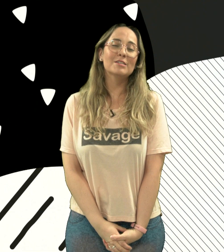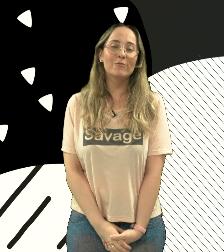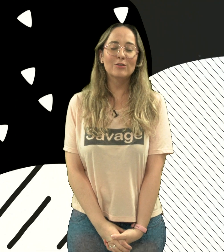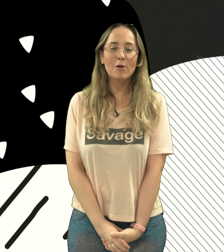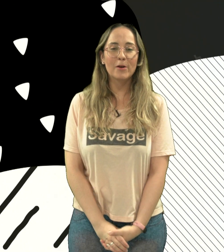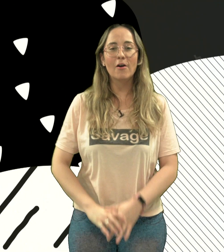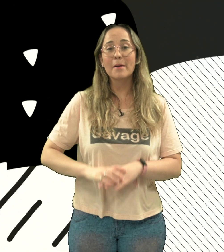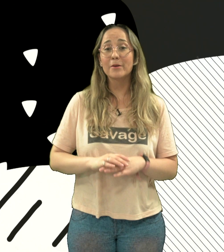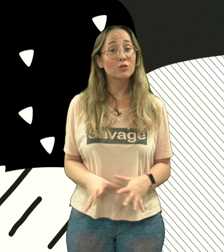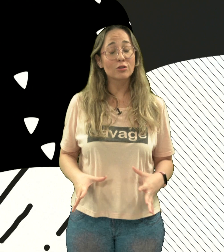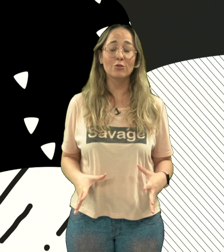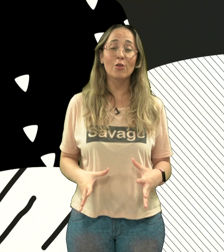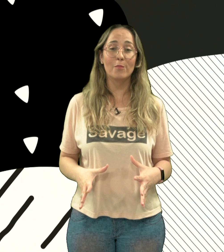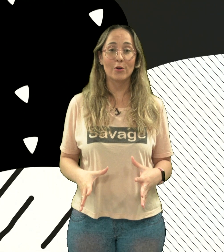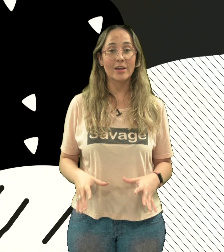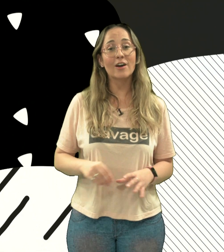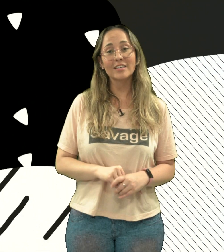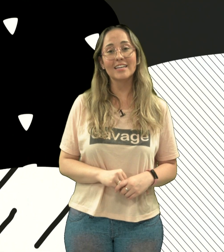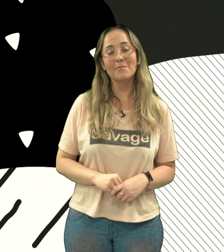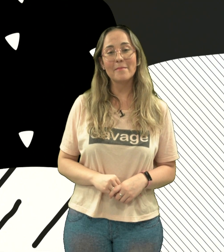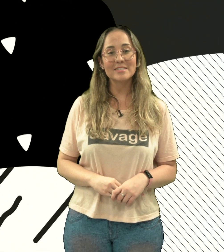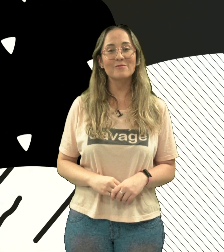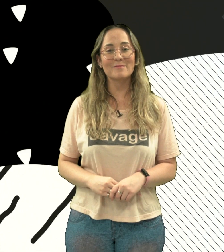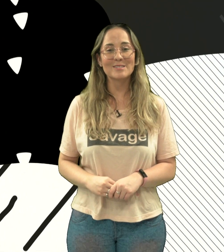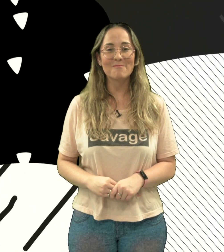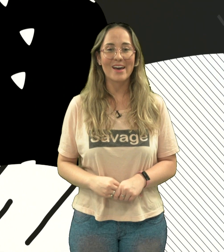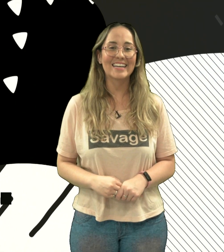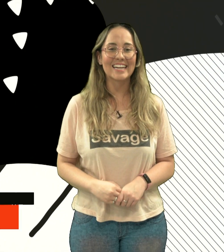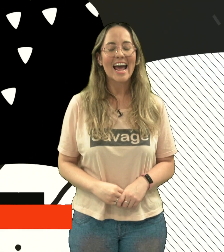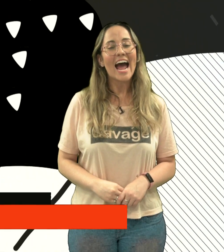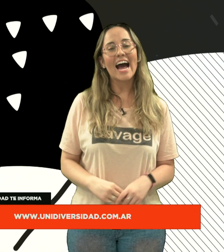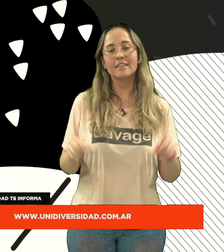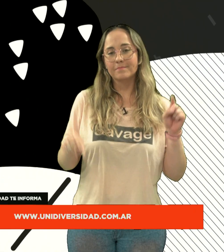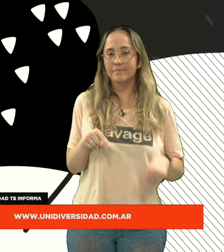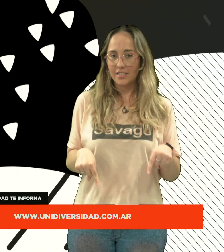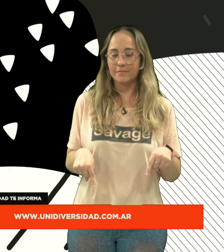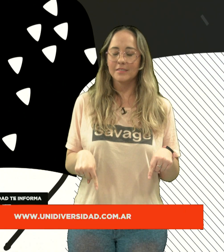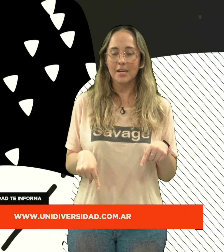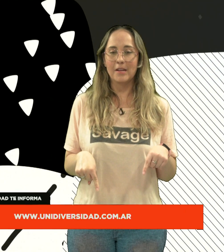Bueno, y eso fue todo por ahora, pero no todo por hoy. Acordate que para más información podés entrar a